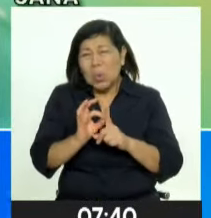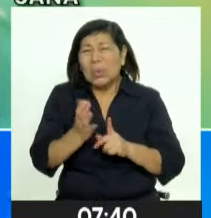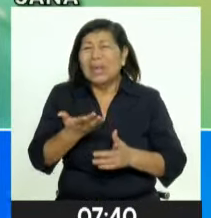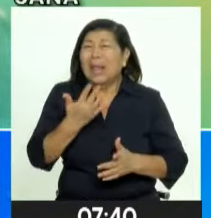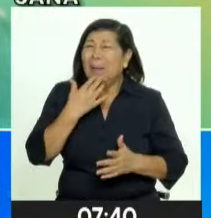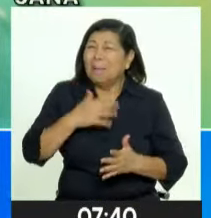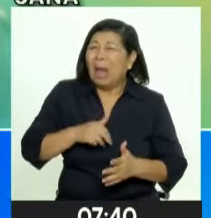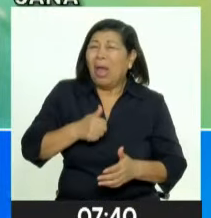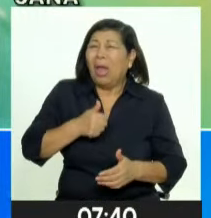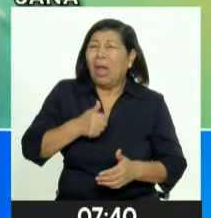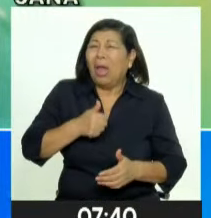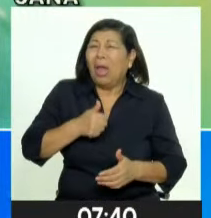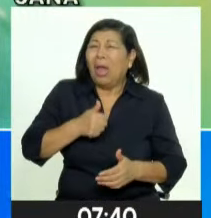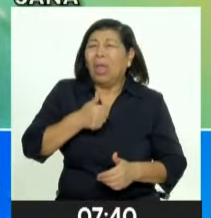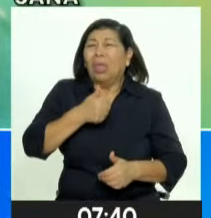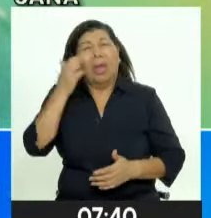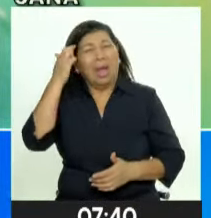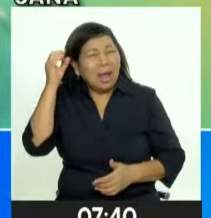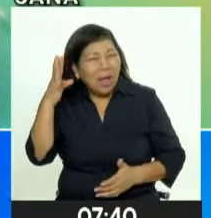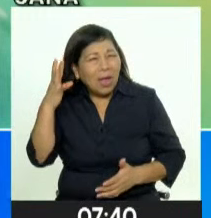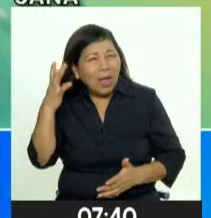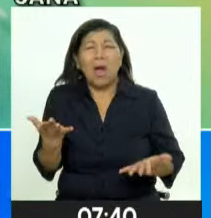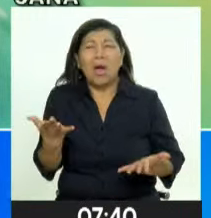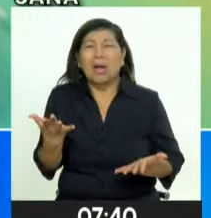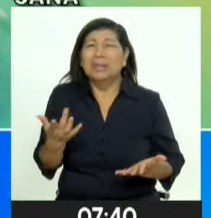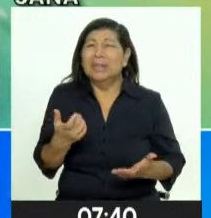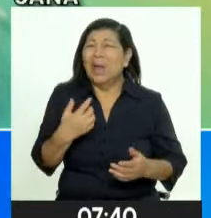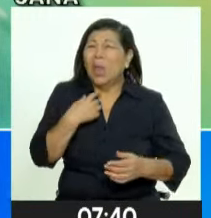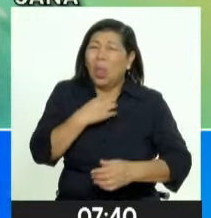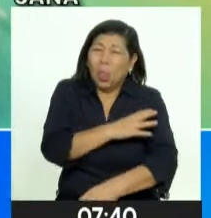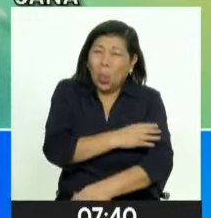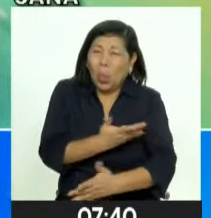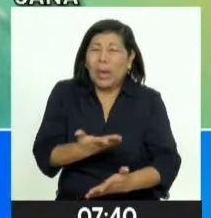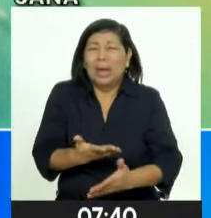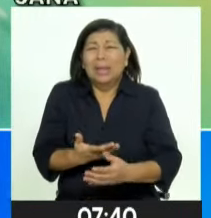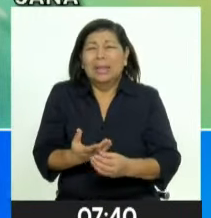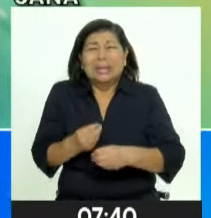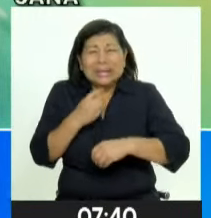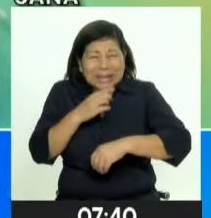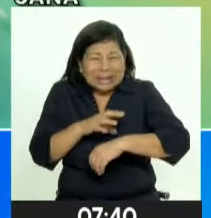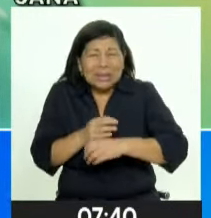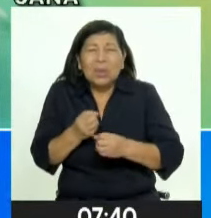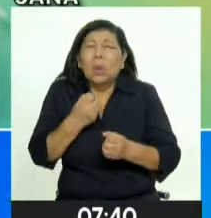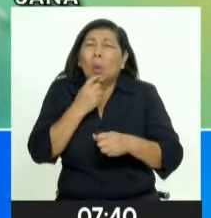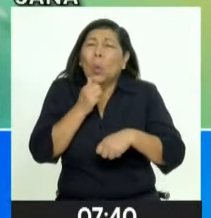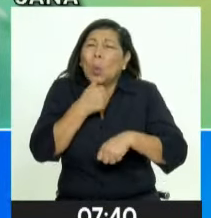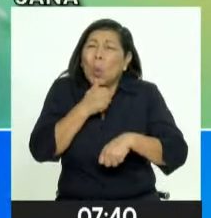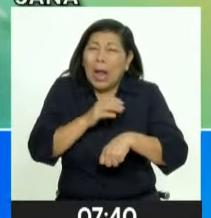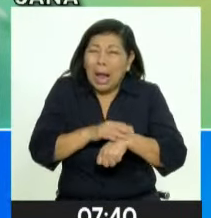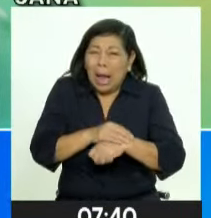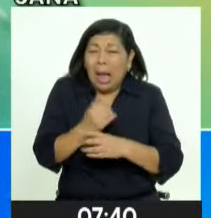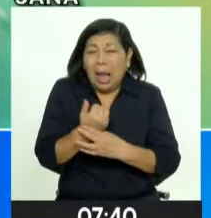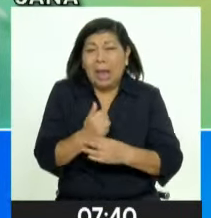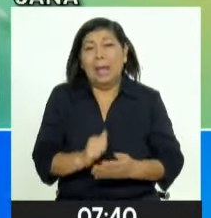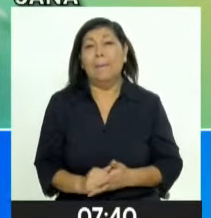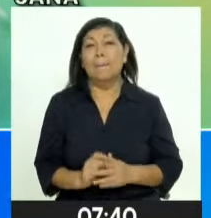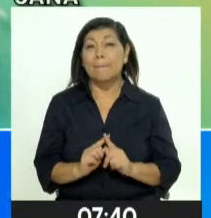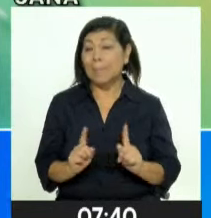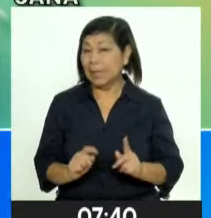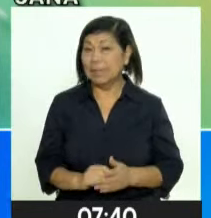general, dolor de cabeza, dolor retrocular, dolor muscular, dolor articular, como lo manifiestan muchos de los pacientes.